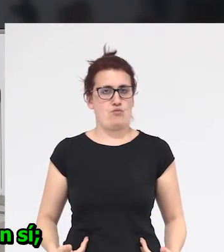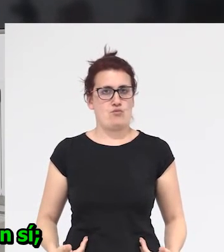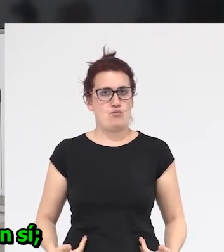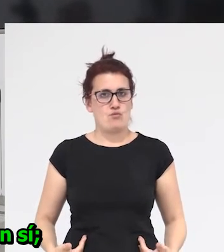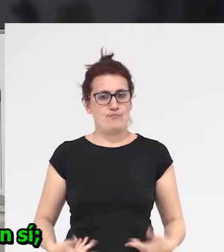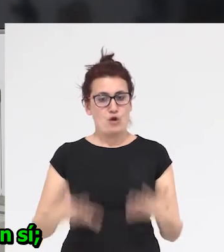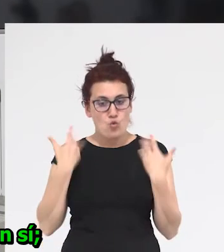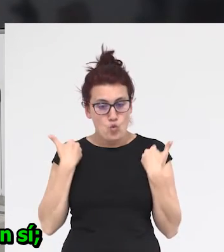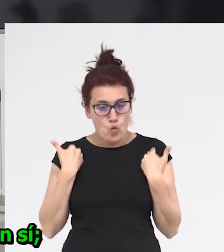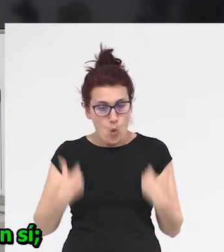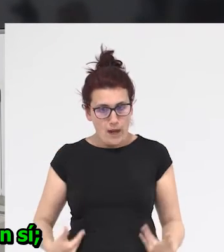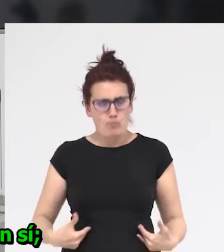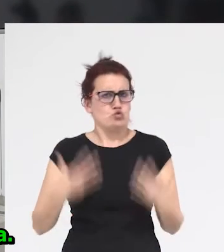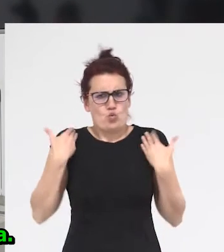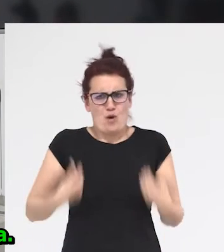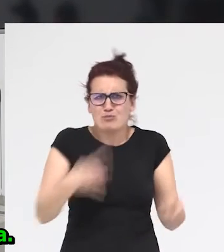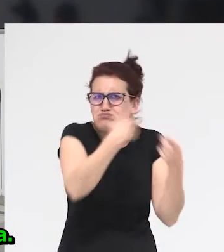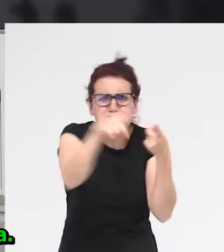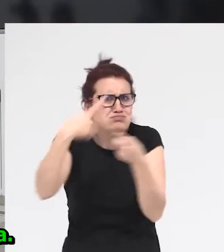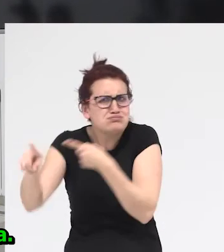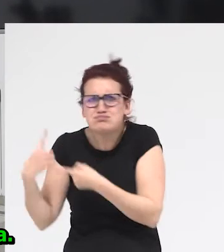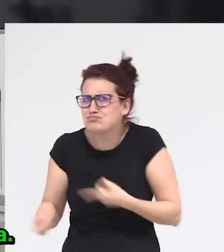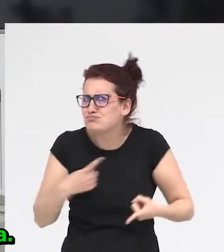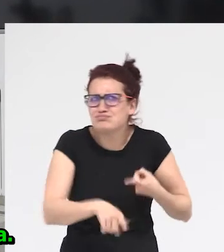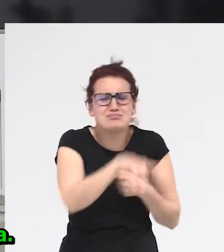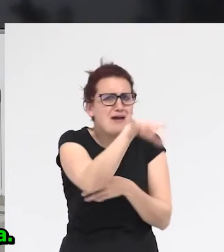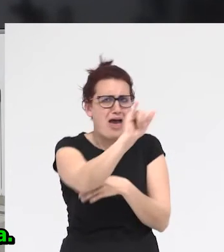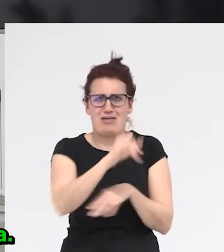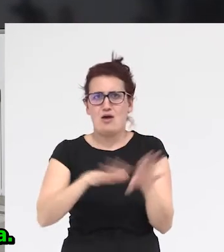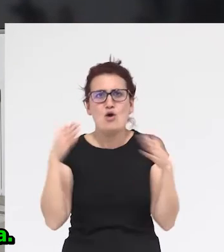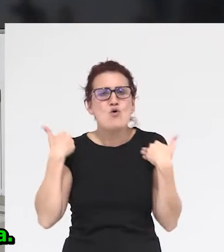los cuerpos como cuerpos diversos en sí, ¿no? O sea, los cuerpos como cuerpos